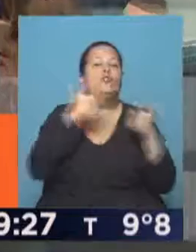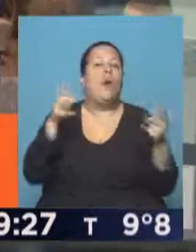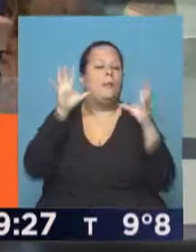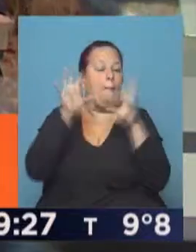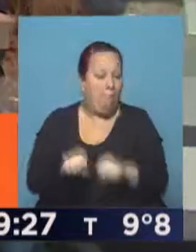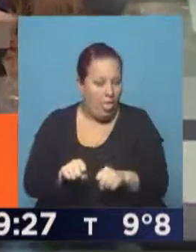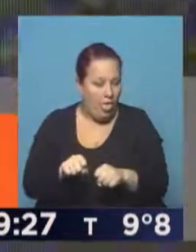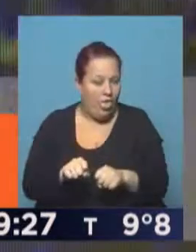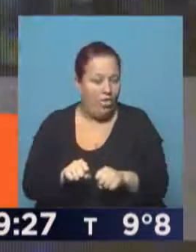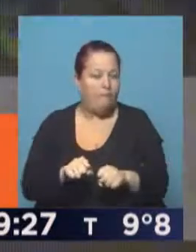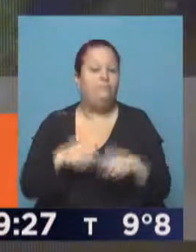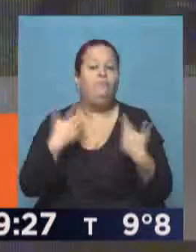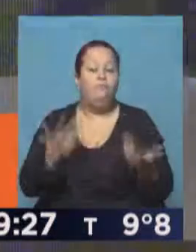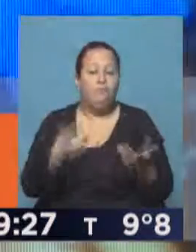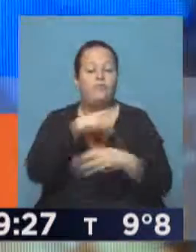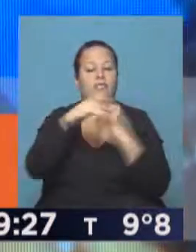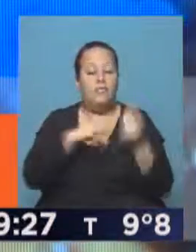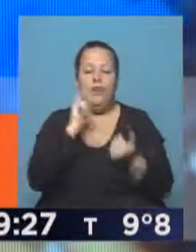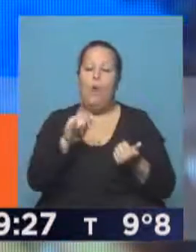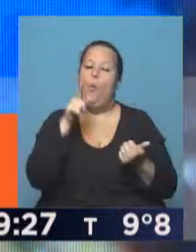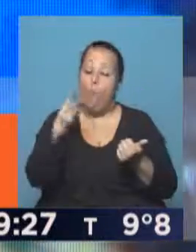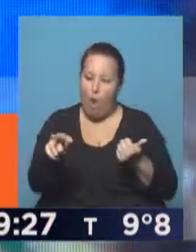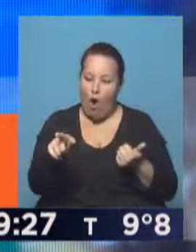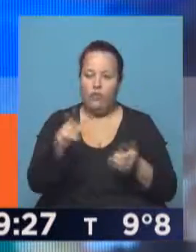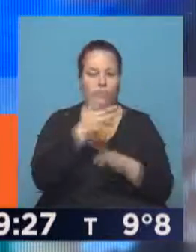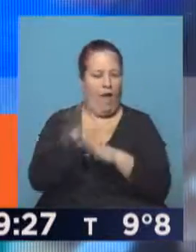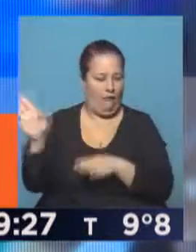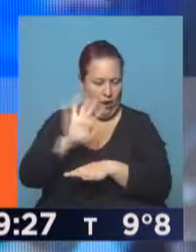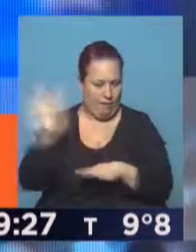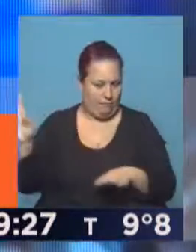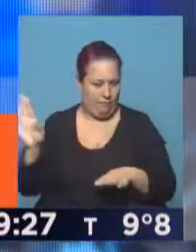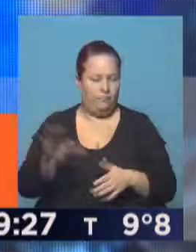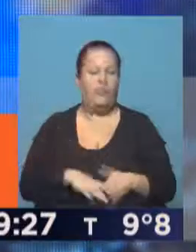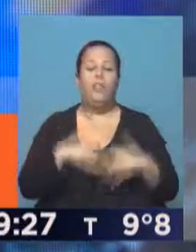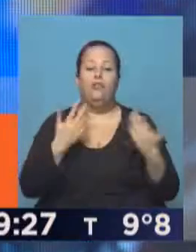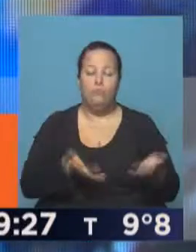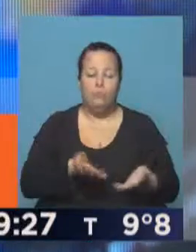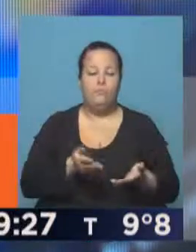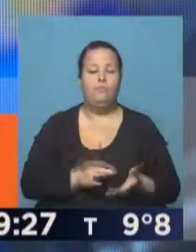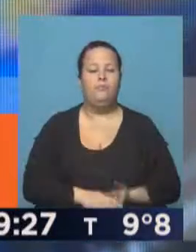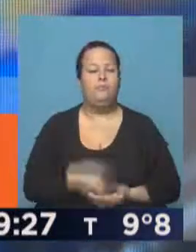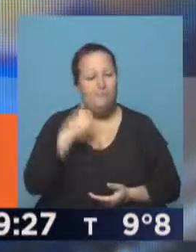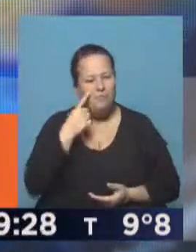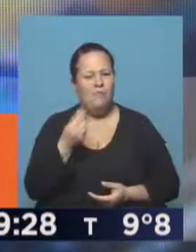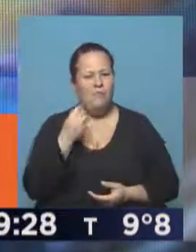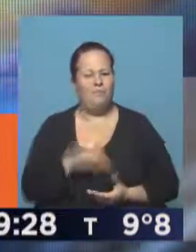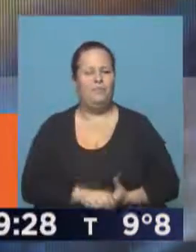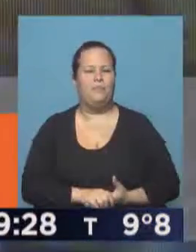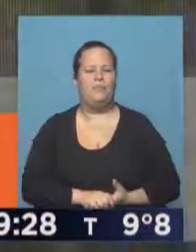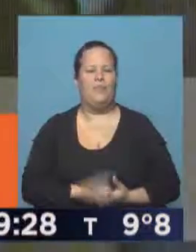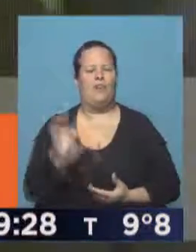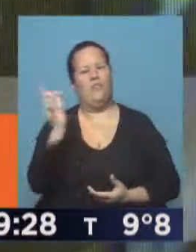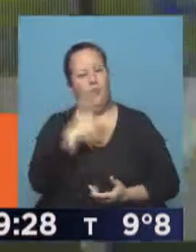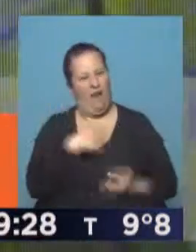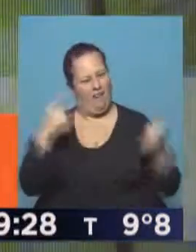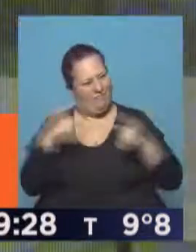sea capturado, entonces al familiar se le dice, bueno, usted está fuera de la causa. Entonces, fíjense qué ironía y